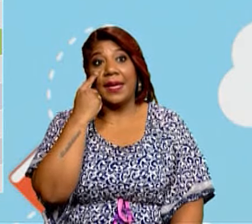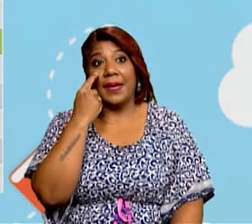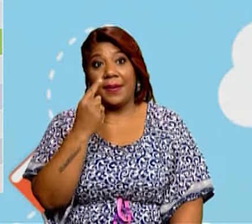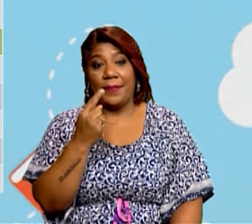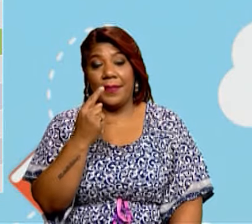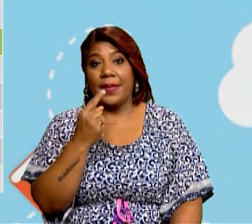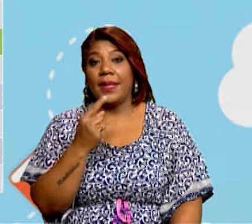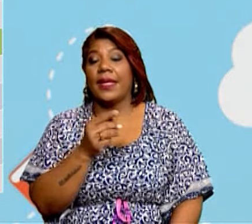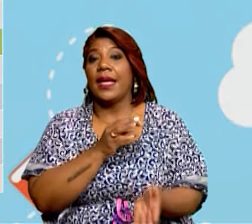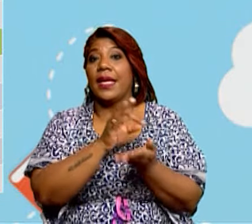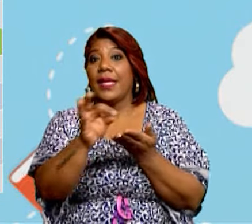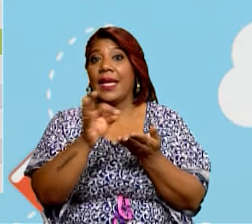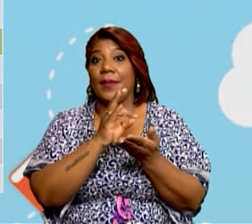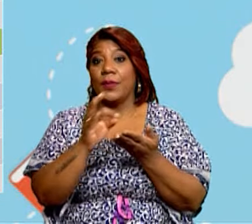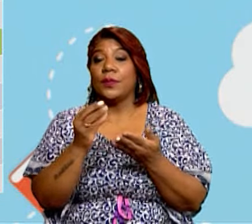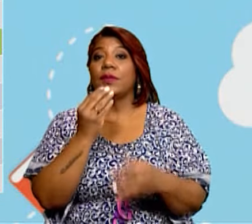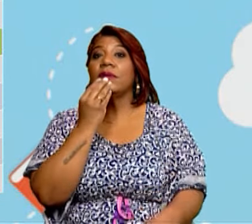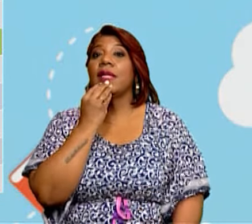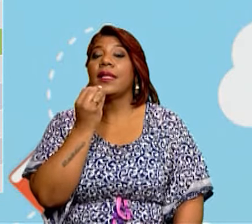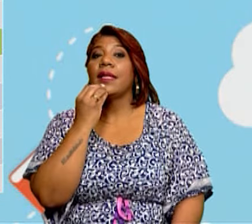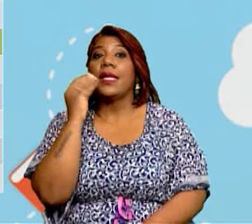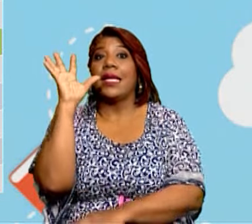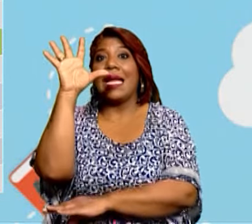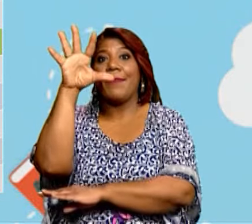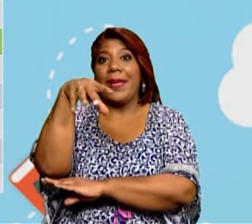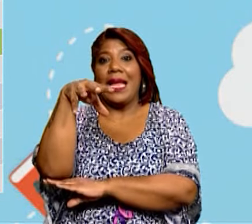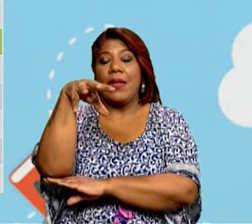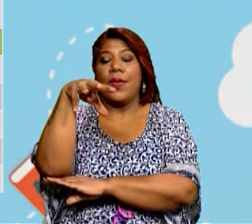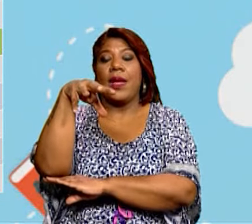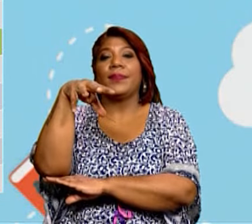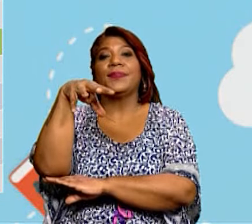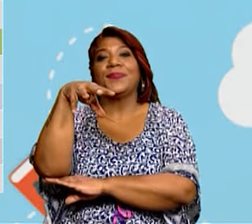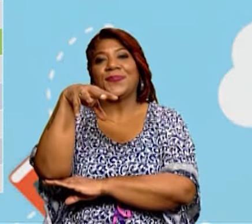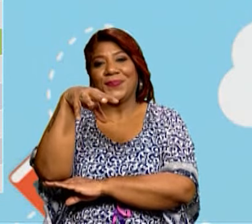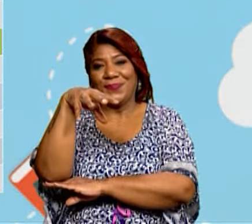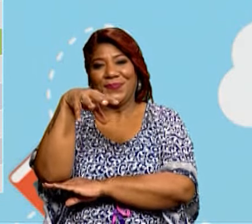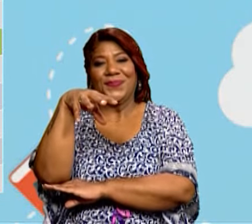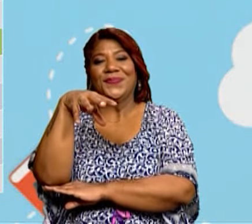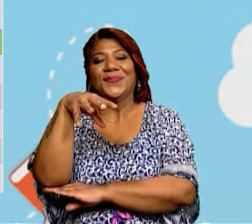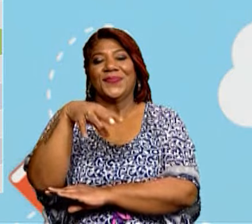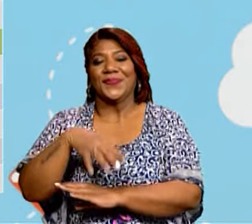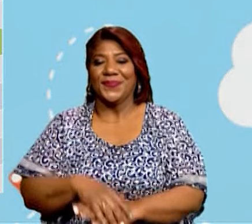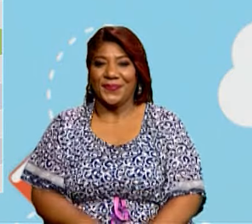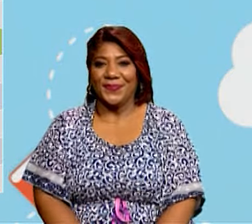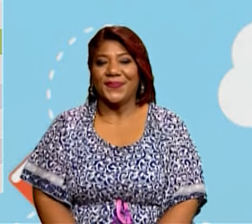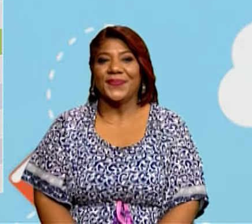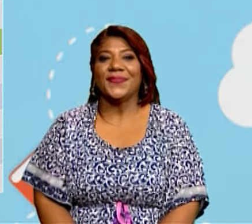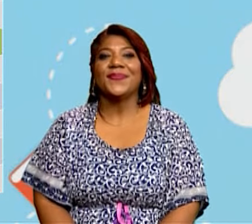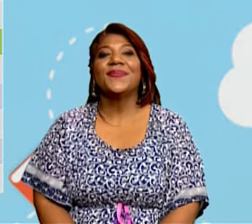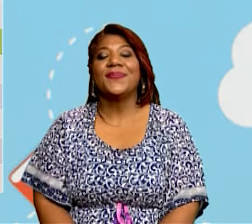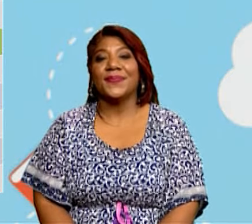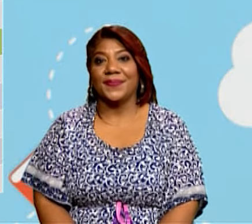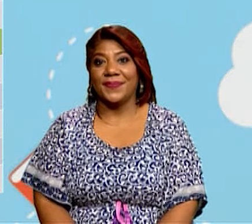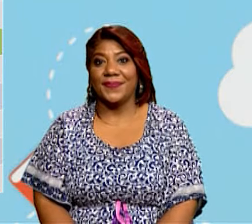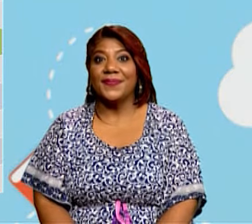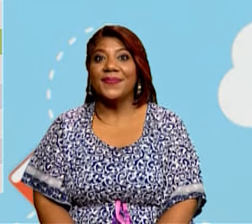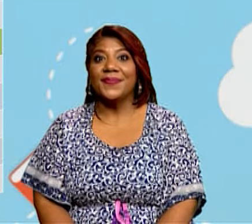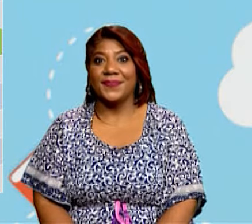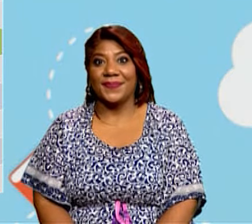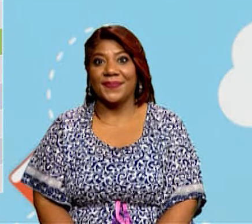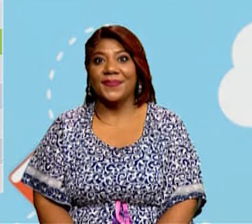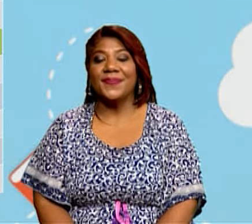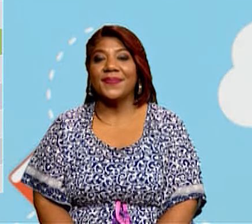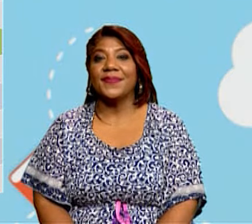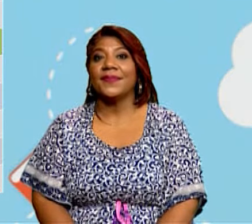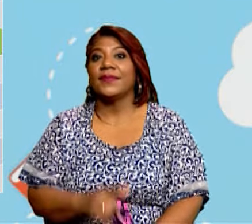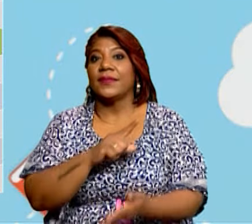La provincia de Darién, ¿cuál es la cabecera? La Palma, muy bien. Aquí en lo que es